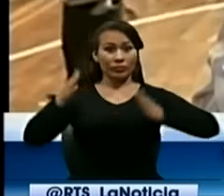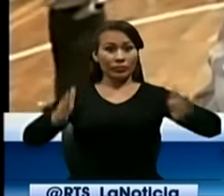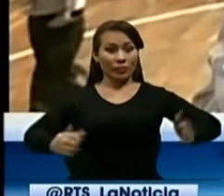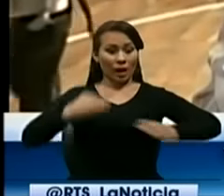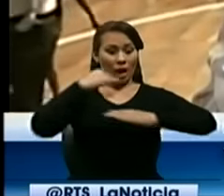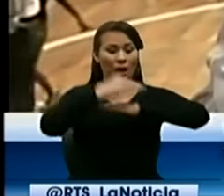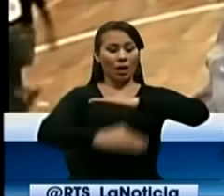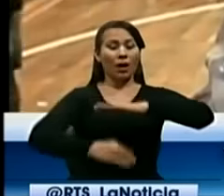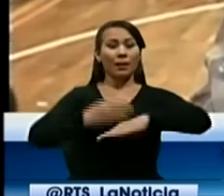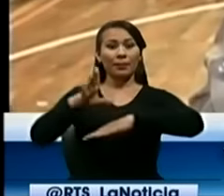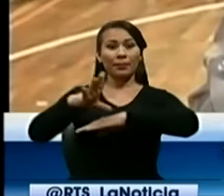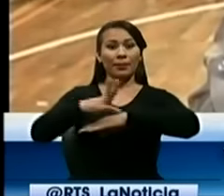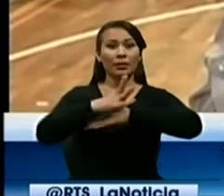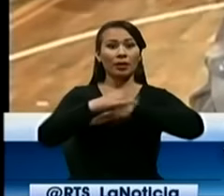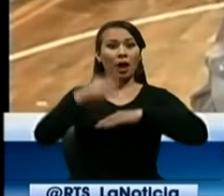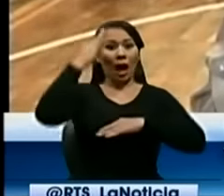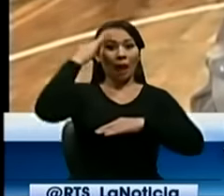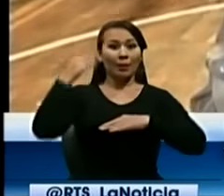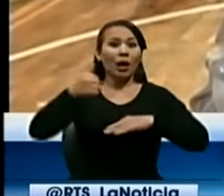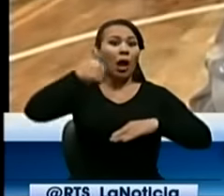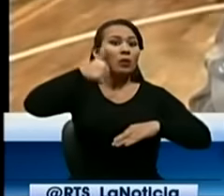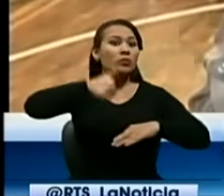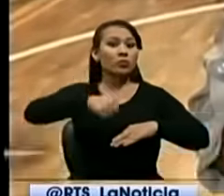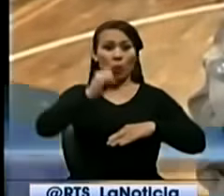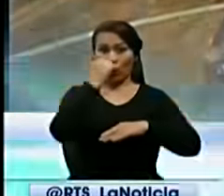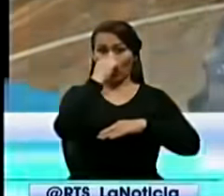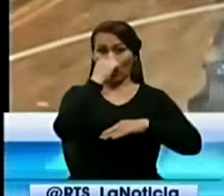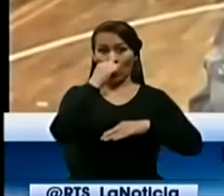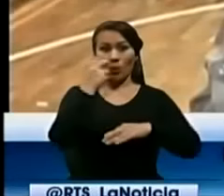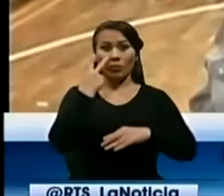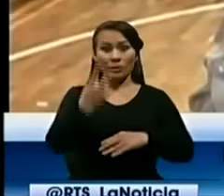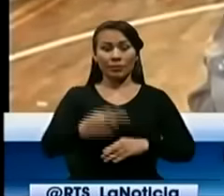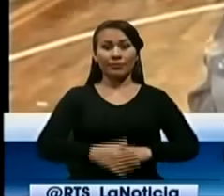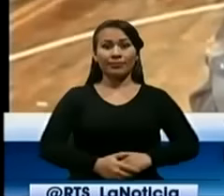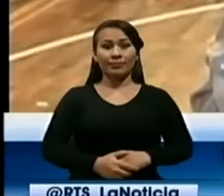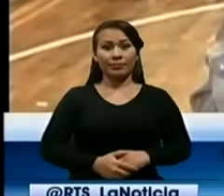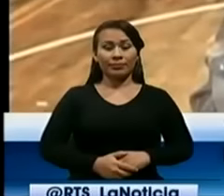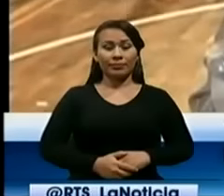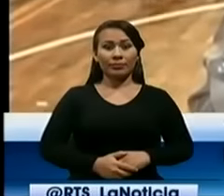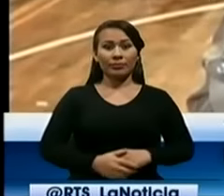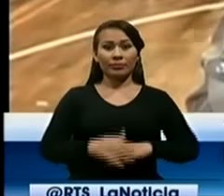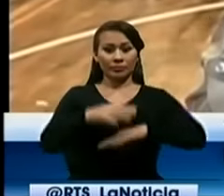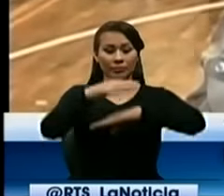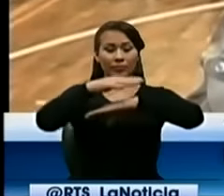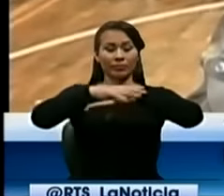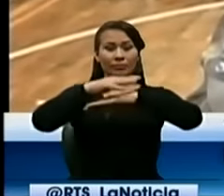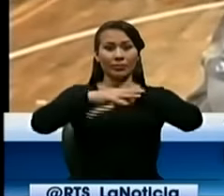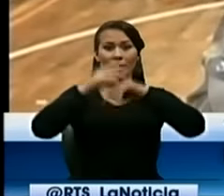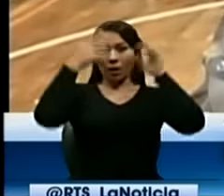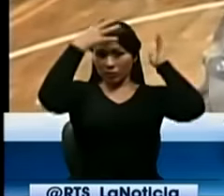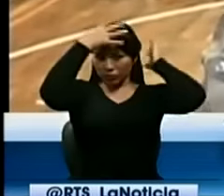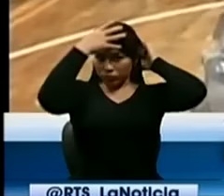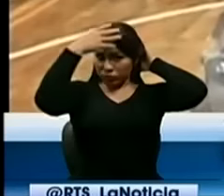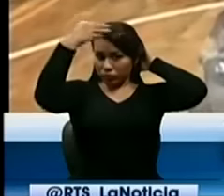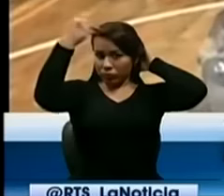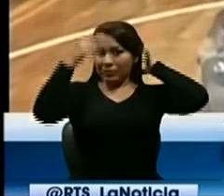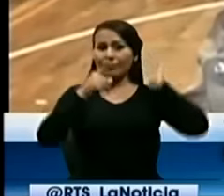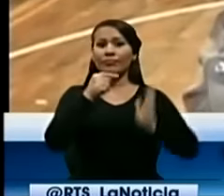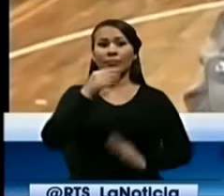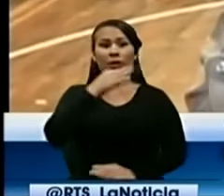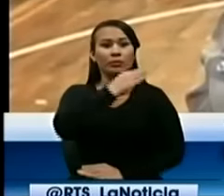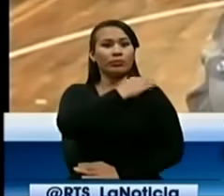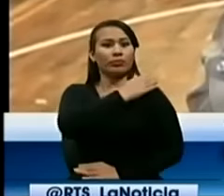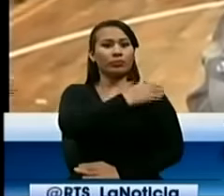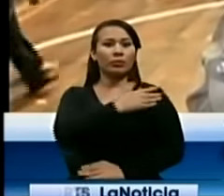amarillo, azul y rojo. Y también está en la parte de arriba la boina del capitán